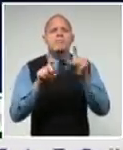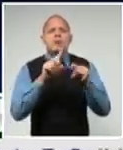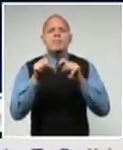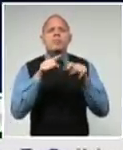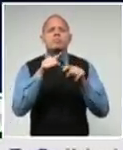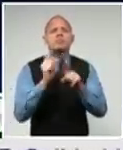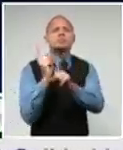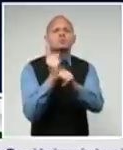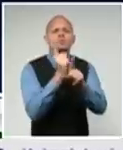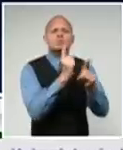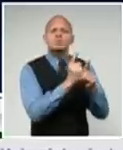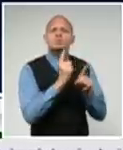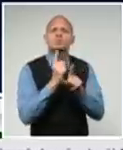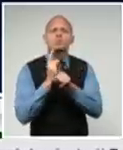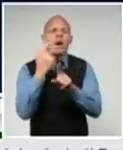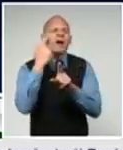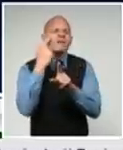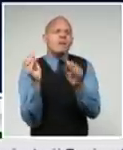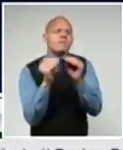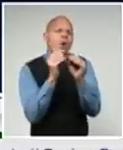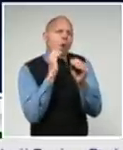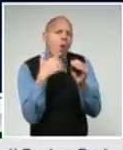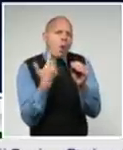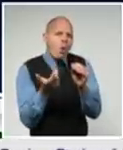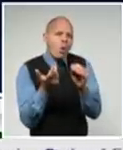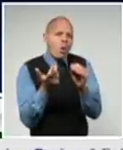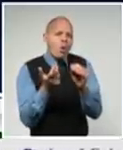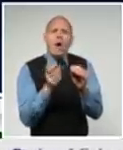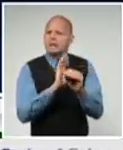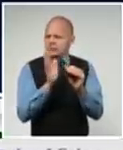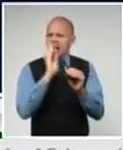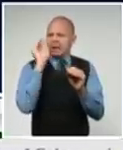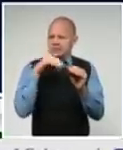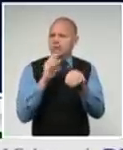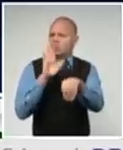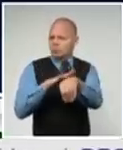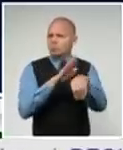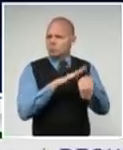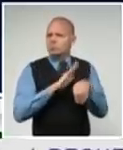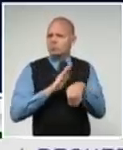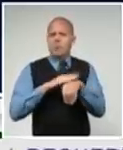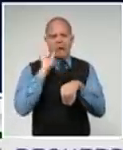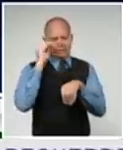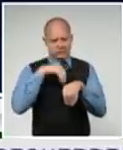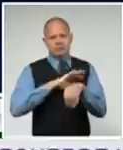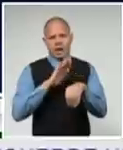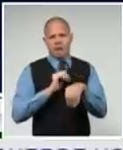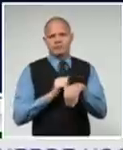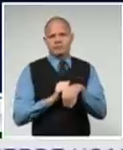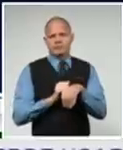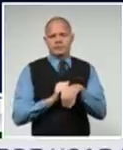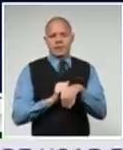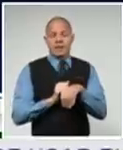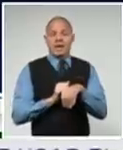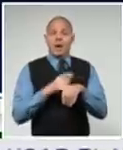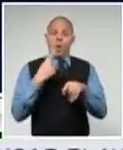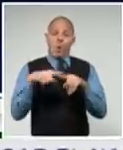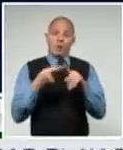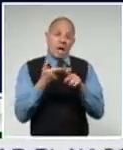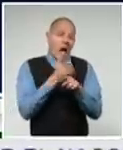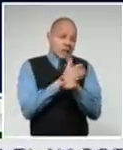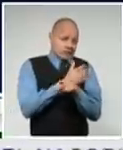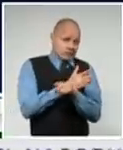no quedó ningún caso sin precisar la fuente de infección, sin embargo, en el acumulado todavía tenemos 66 personas diagnosticadas que no